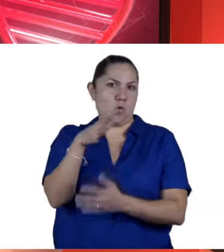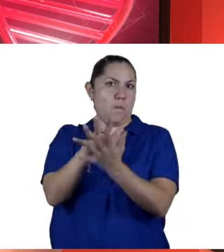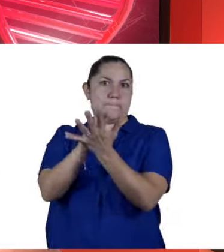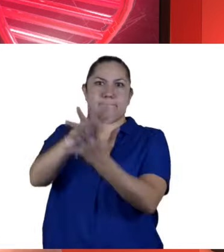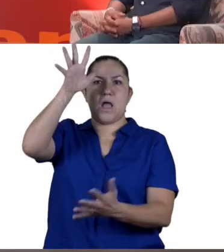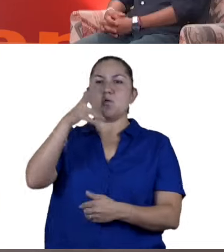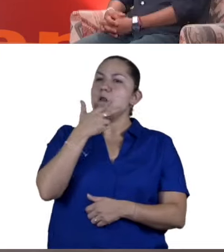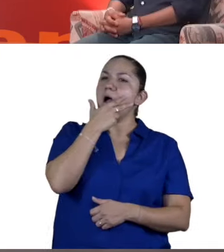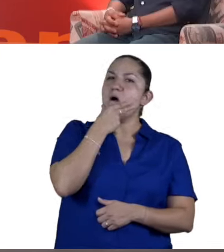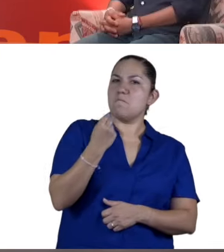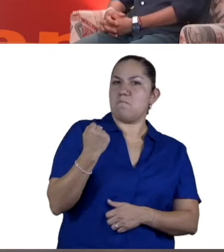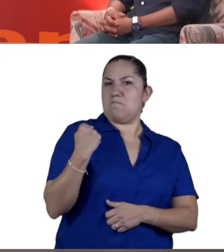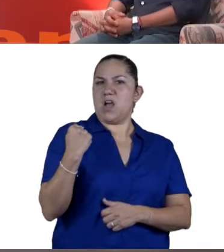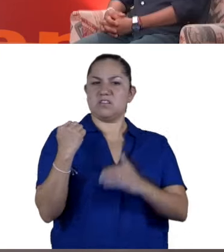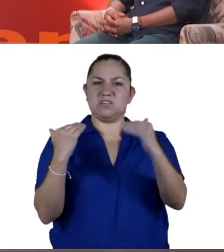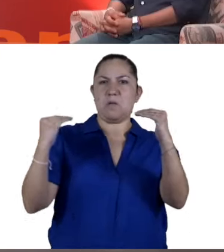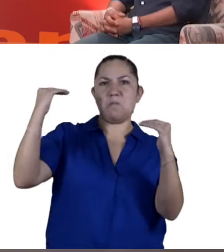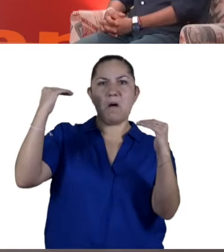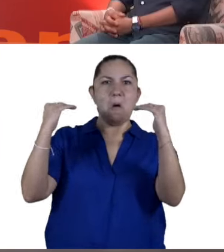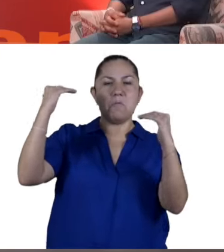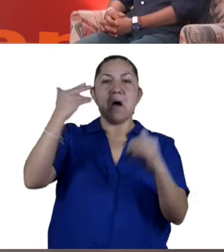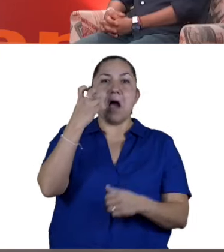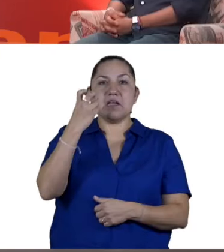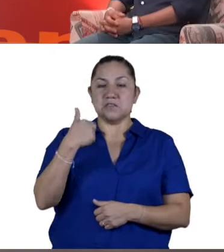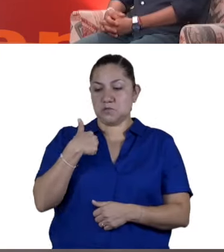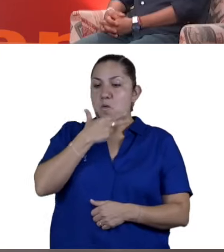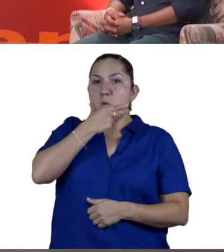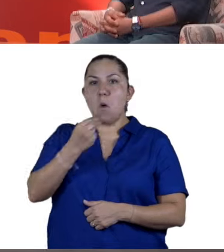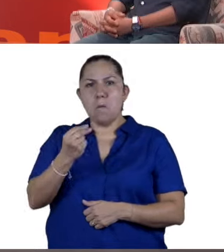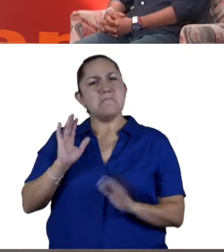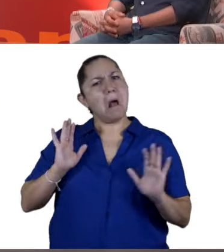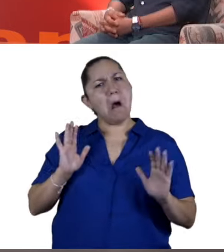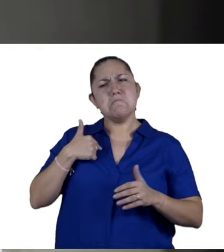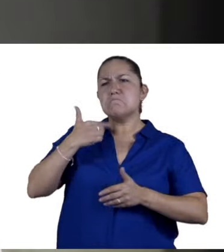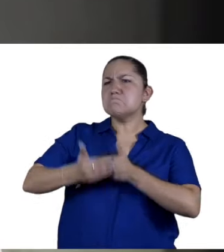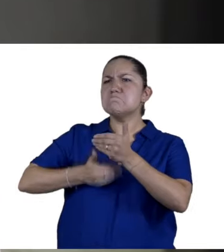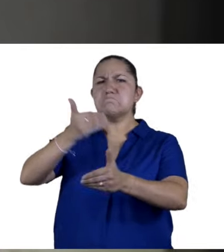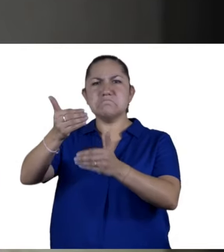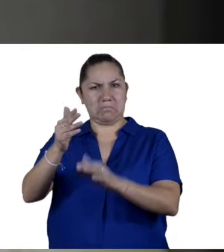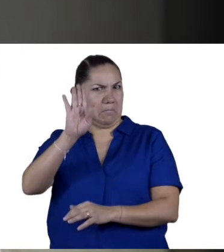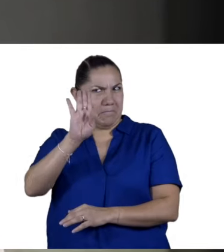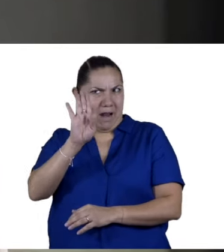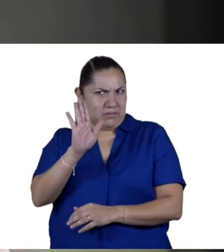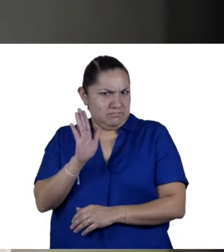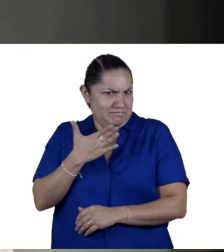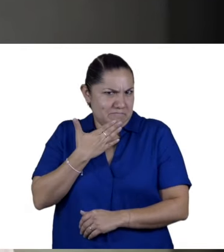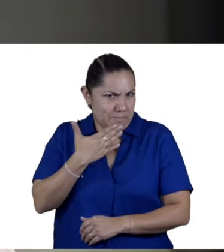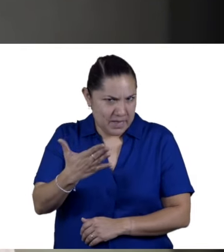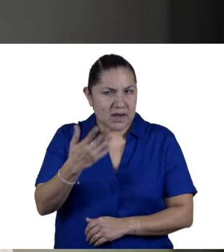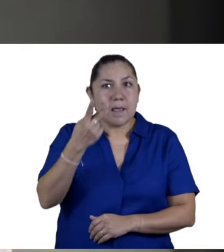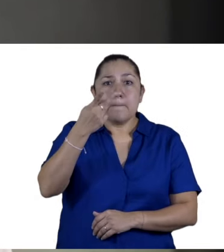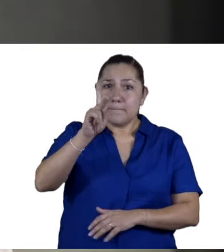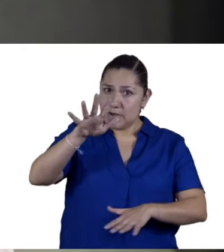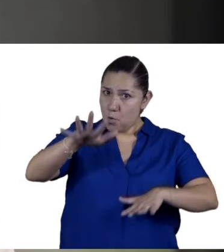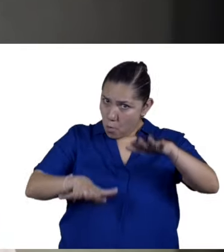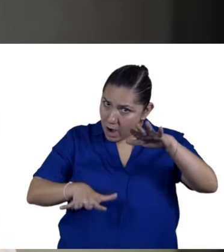¿no? Pero aún así, este, sí enfrento momentos en donde me siento vulnerable,